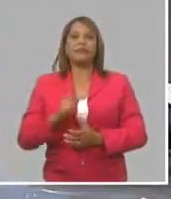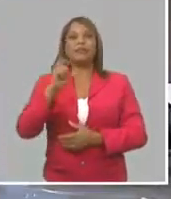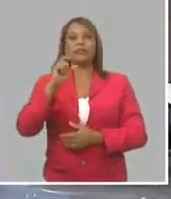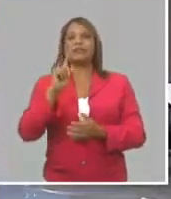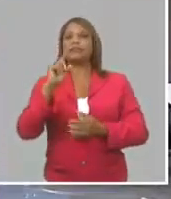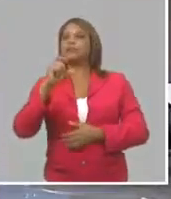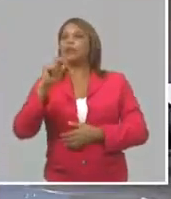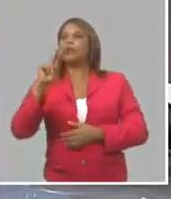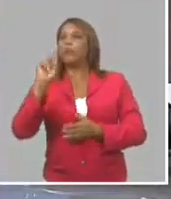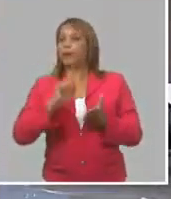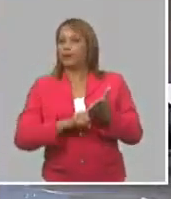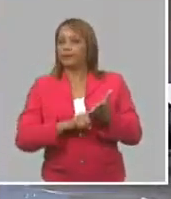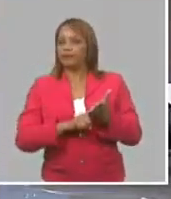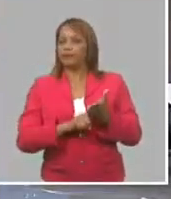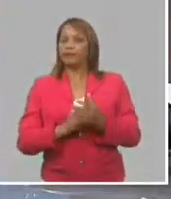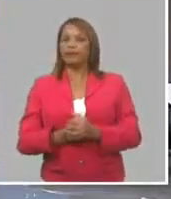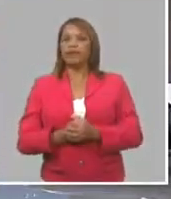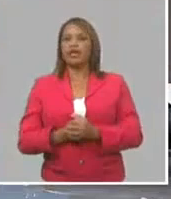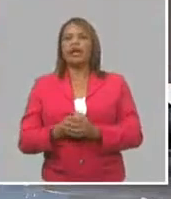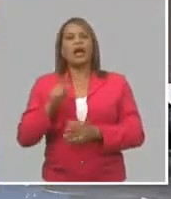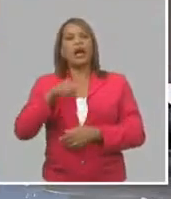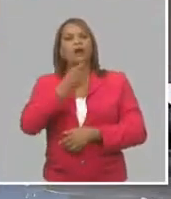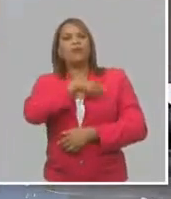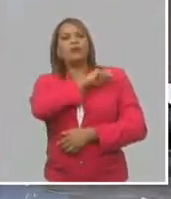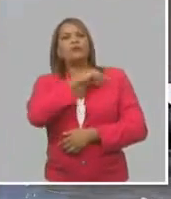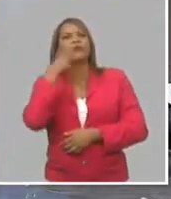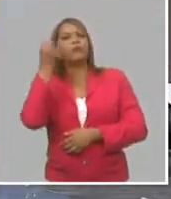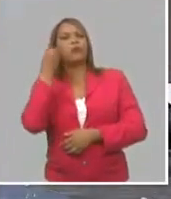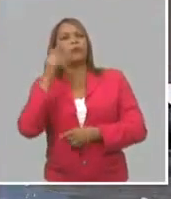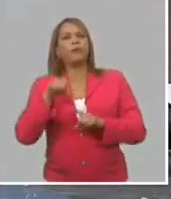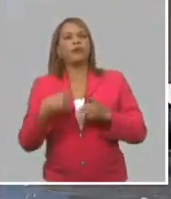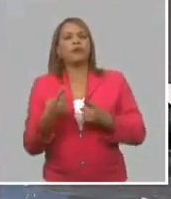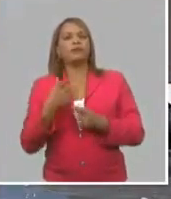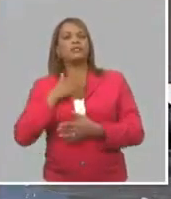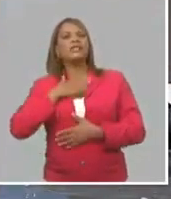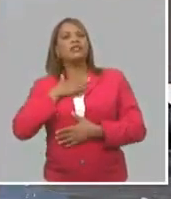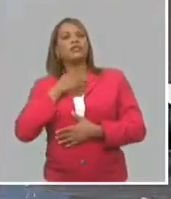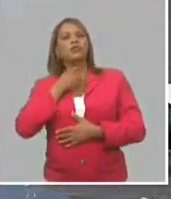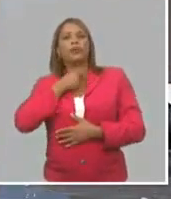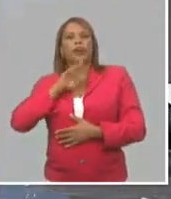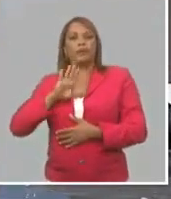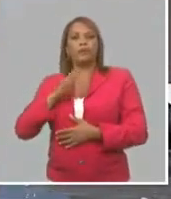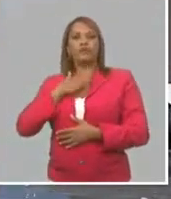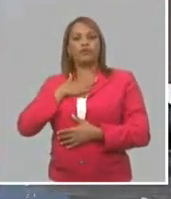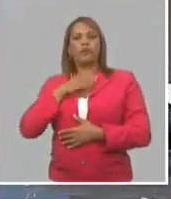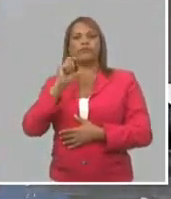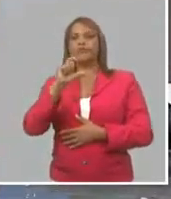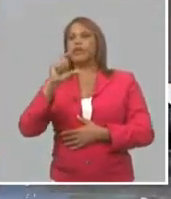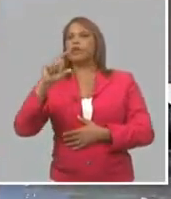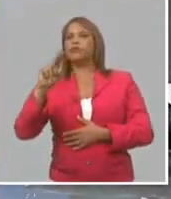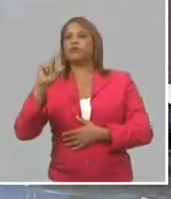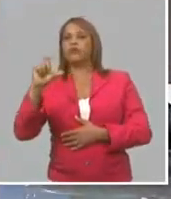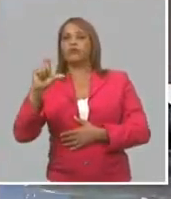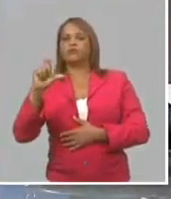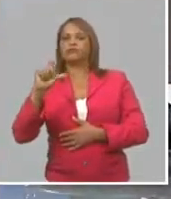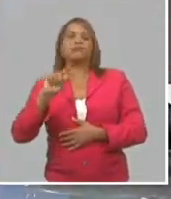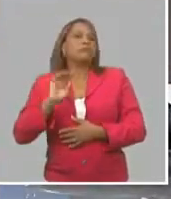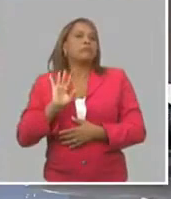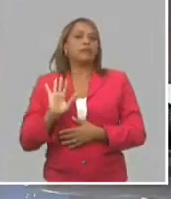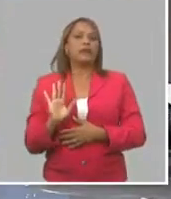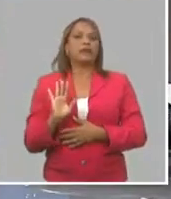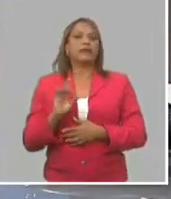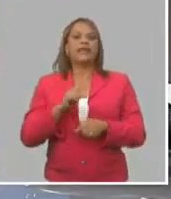sino ahora personas tienen preocupación y yo tengo seis en mi casa y bien el día cero